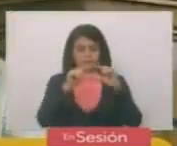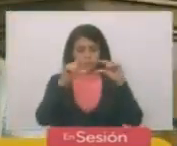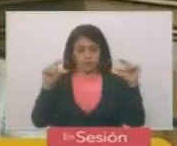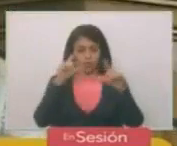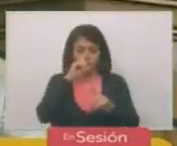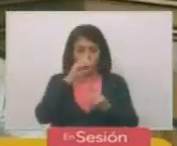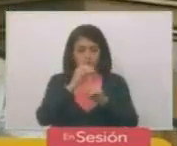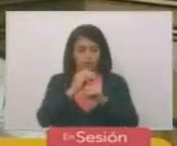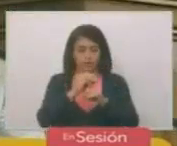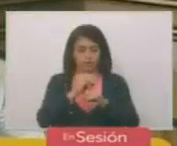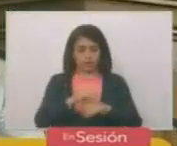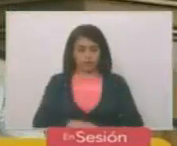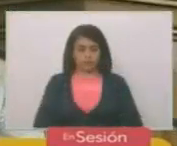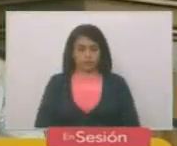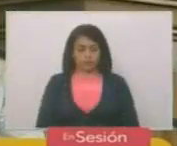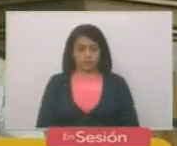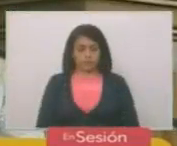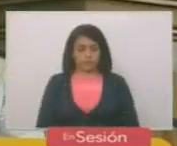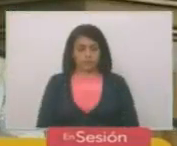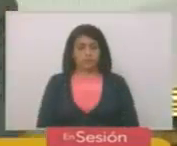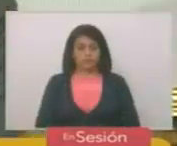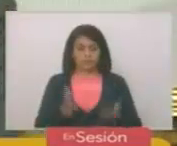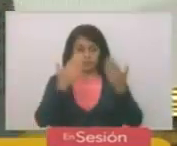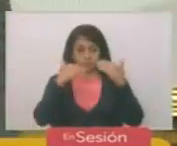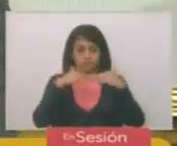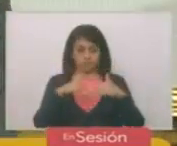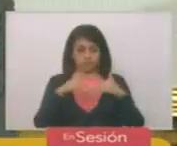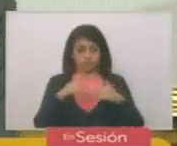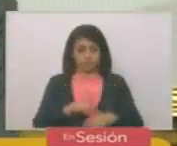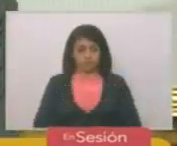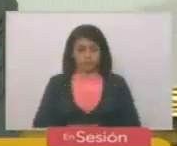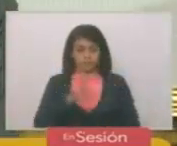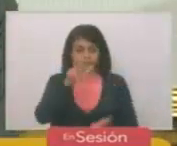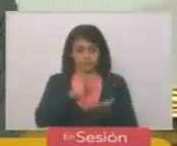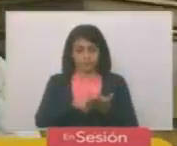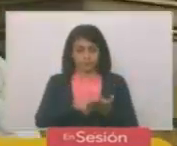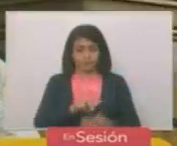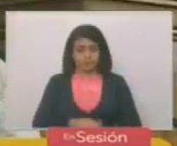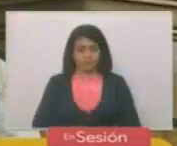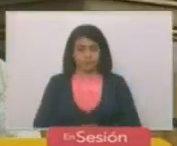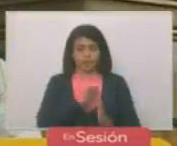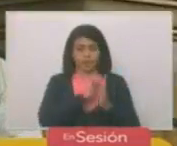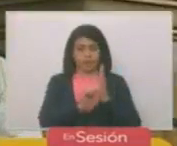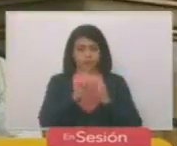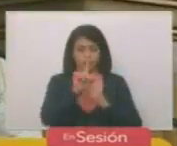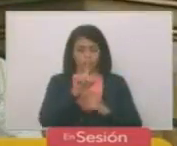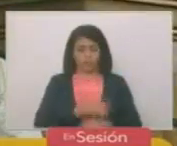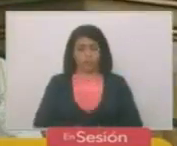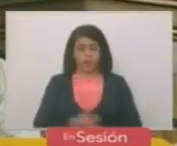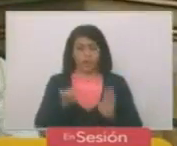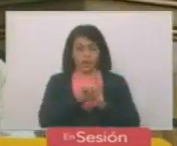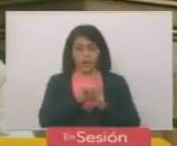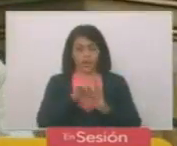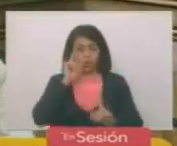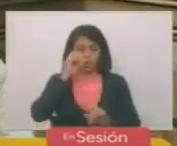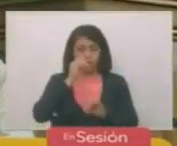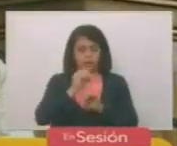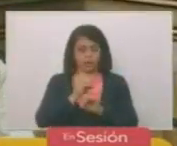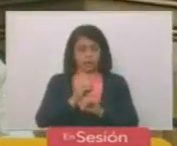objeto. En consideración el epígrafe, aprobado. Siguiente. Artículo 1. Esta ley tiene por